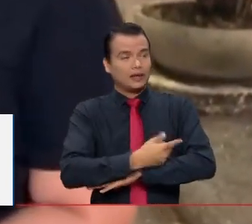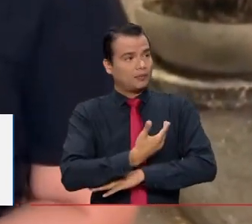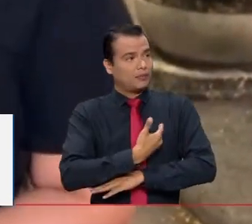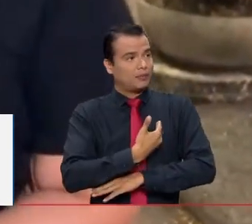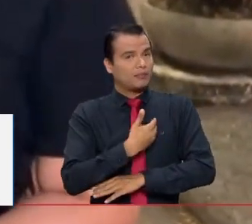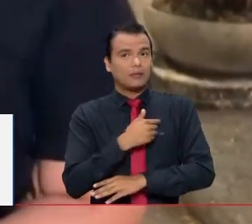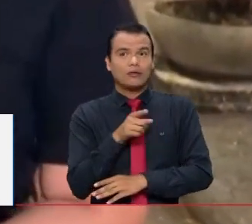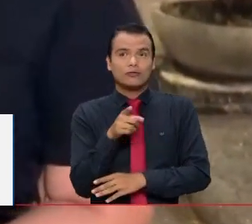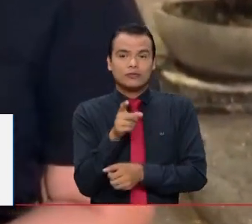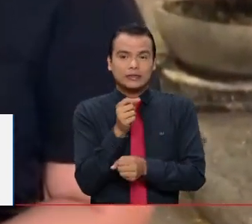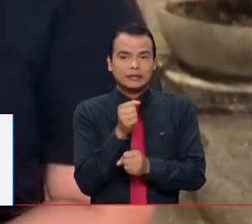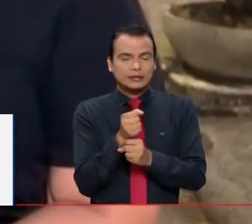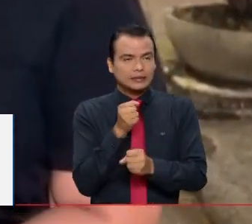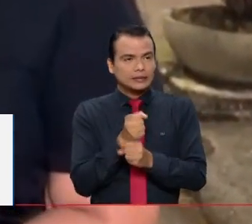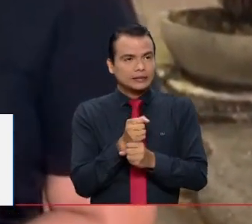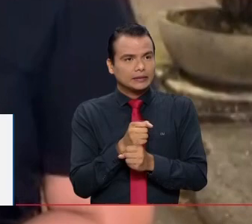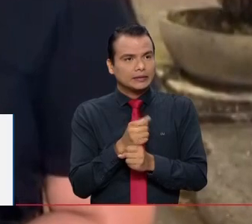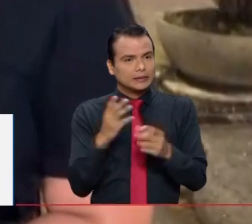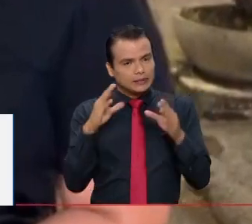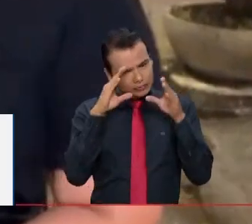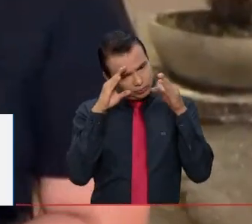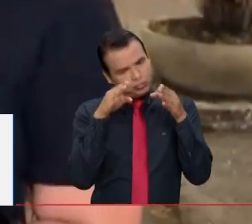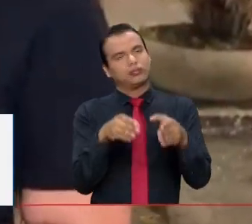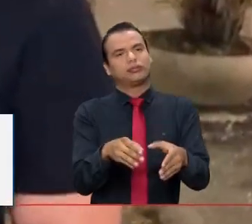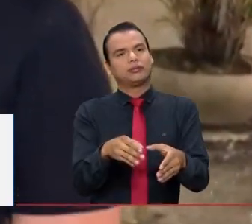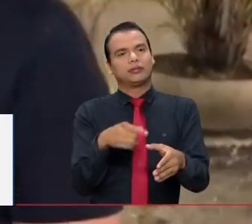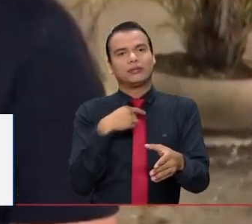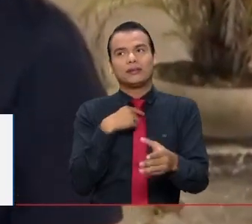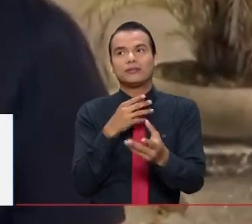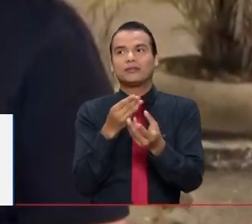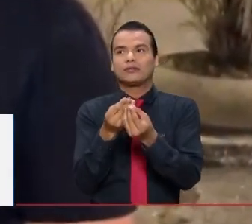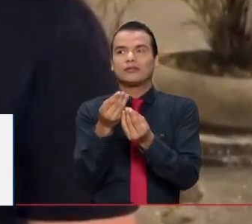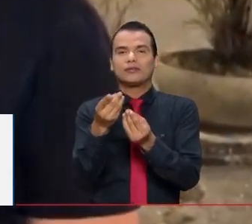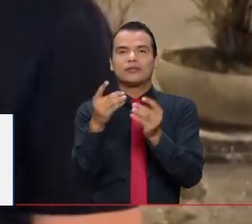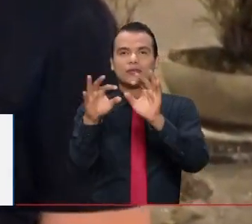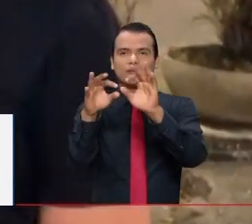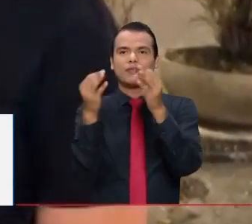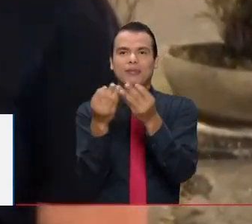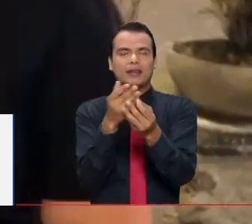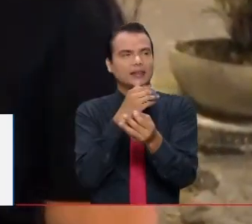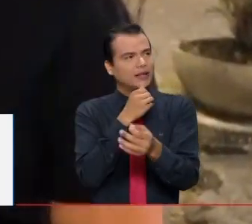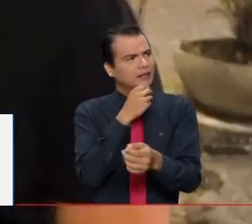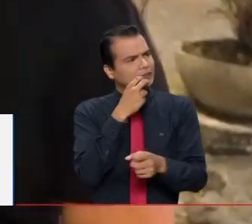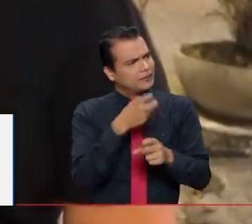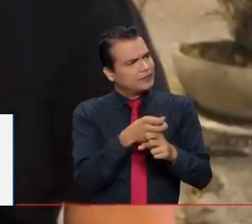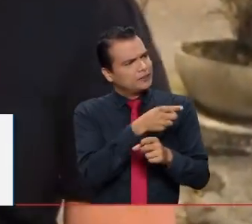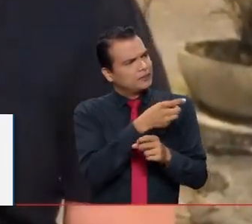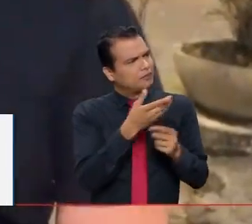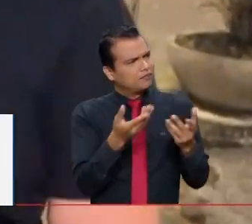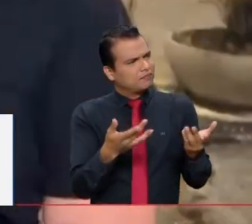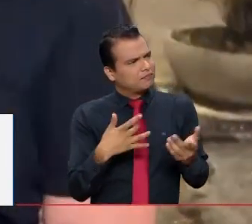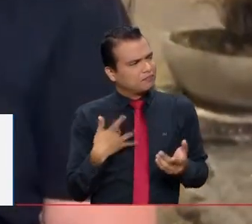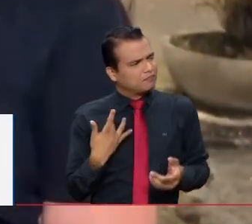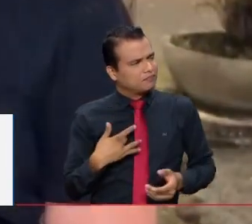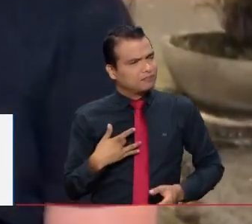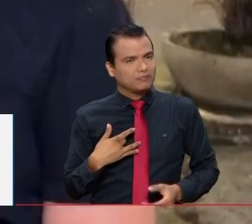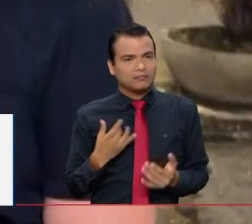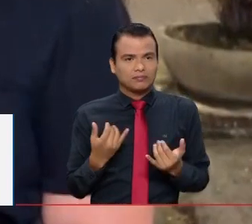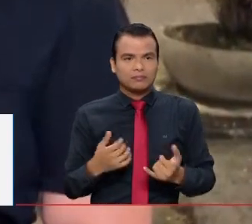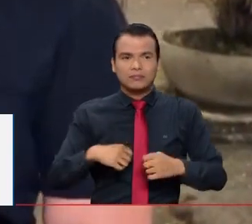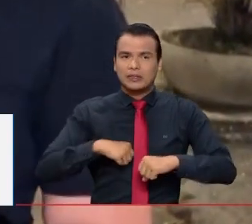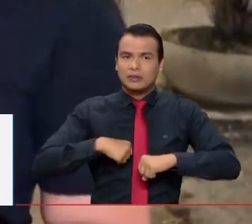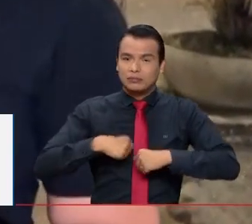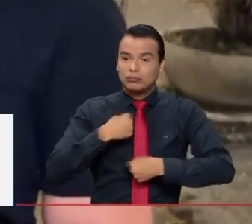Madre completo por fuera de casa sin poder estar con ellas de lleno? Bueno, ese fin de semana el incremento ha estado